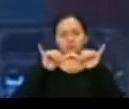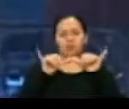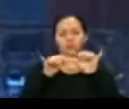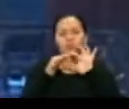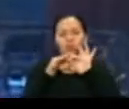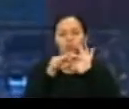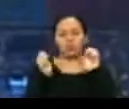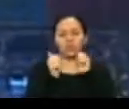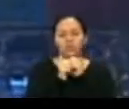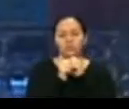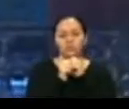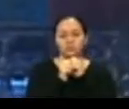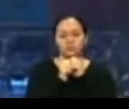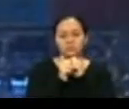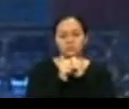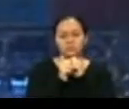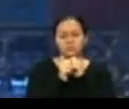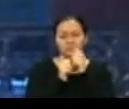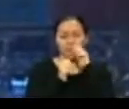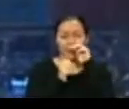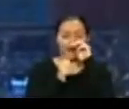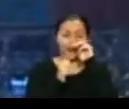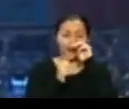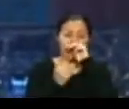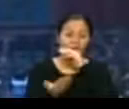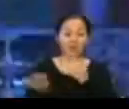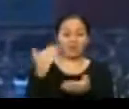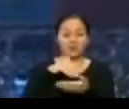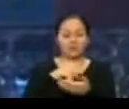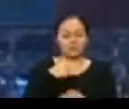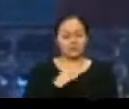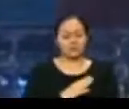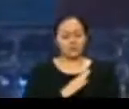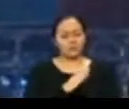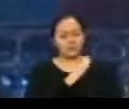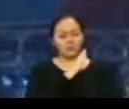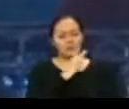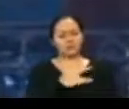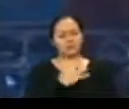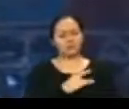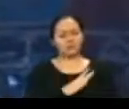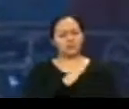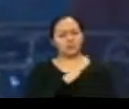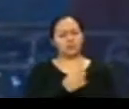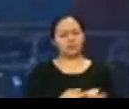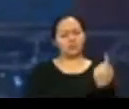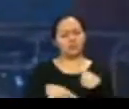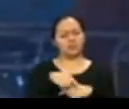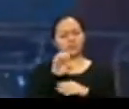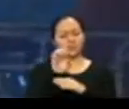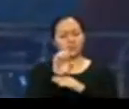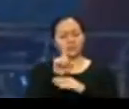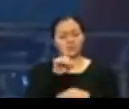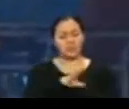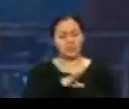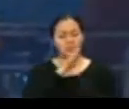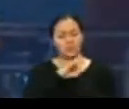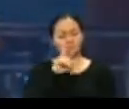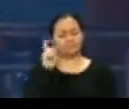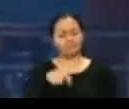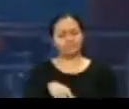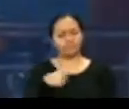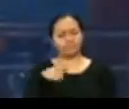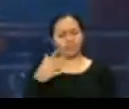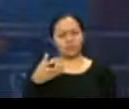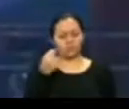unidos. Nada ni nadie nos podrá quitar el orgullo de la patria nueva, el orgullo de lo